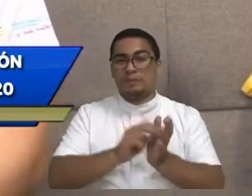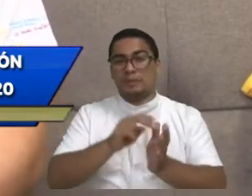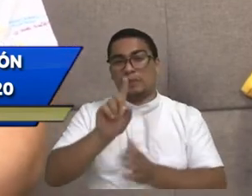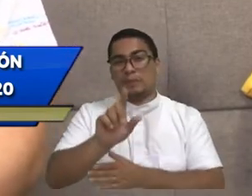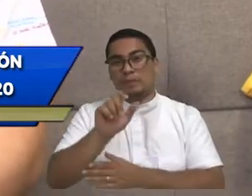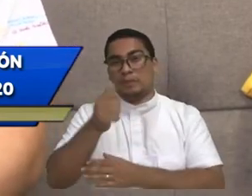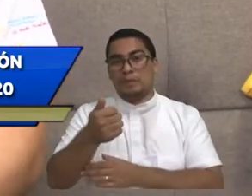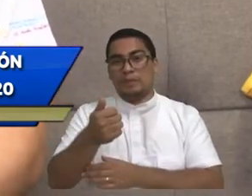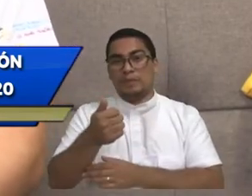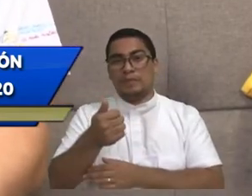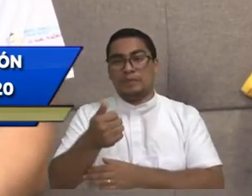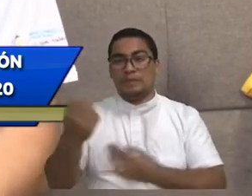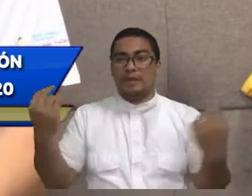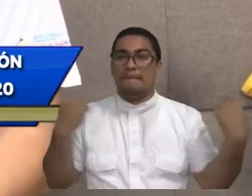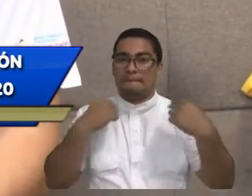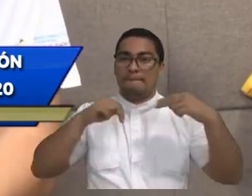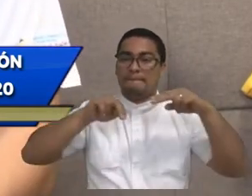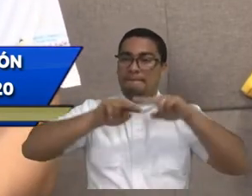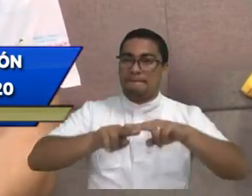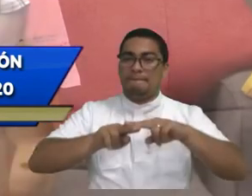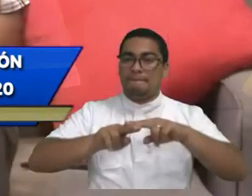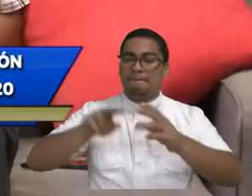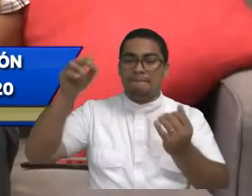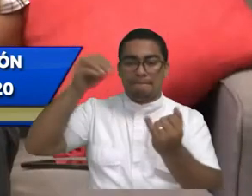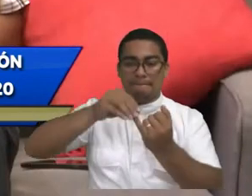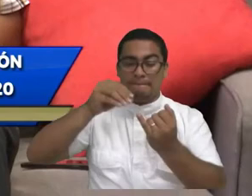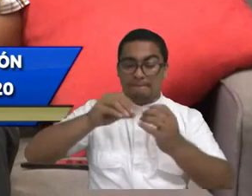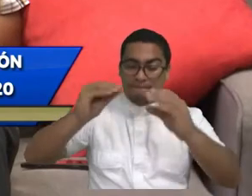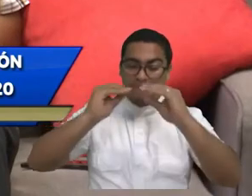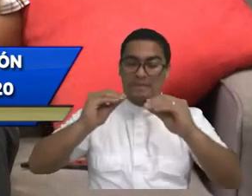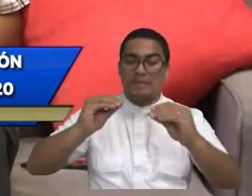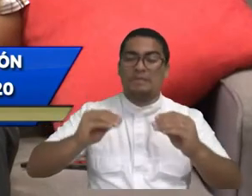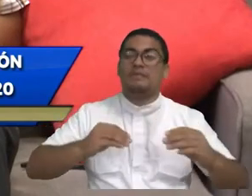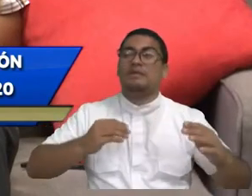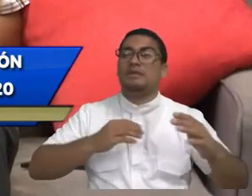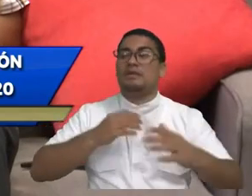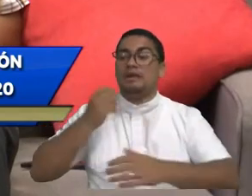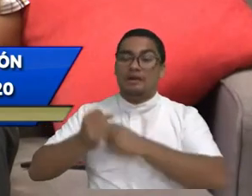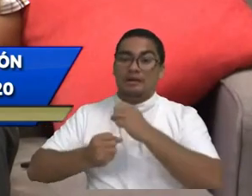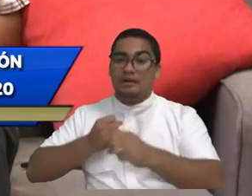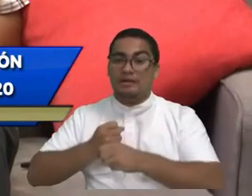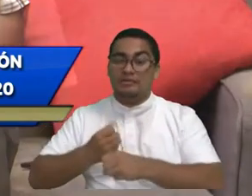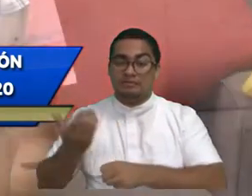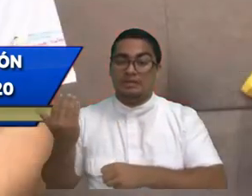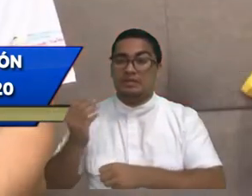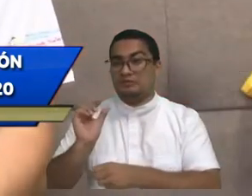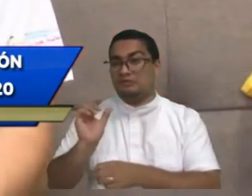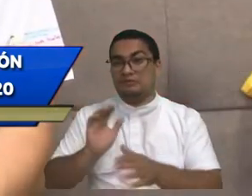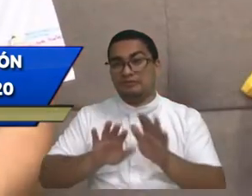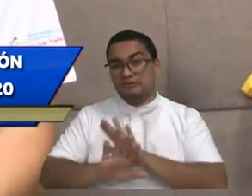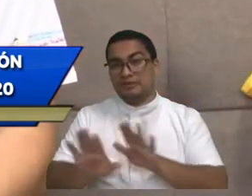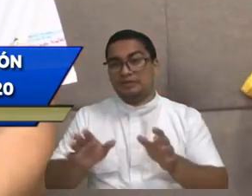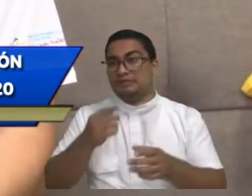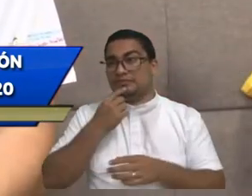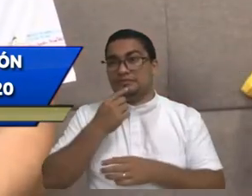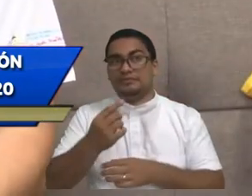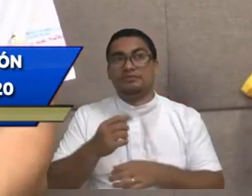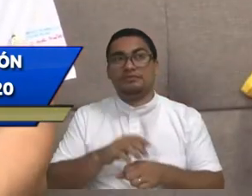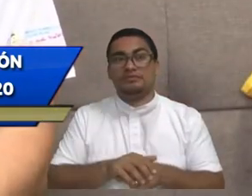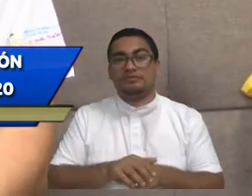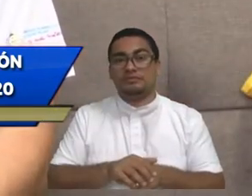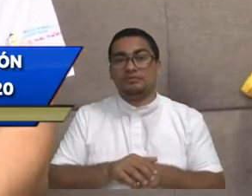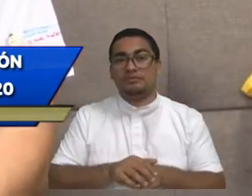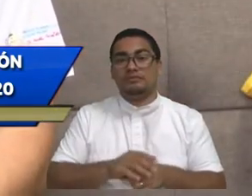de la educación técnica y ya para finales de este año que pasó arrancamos lo que el técnico especialista